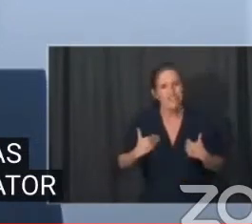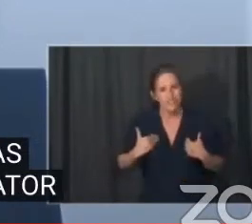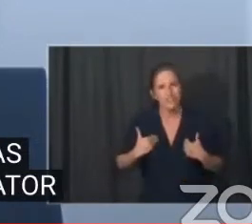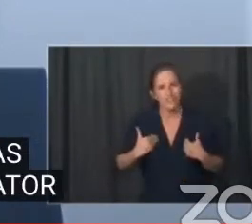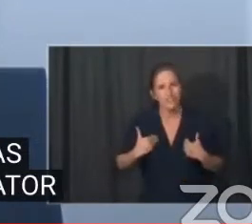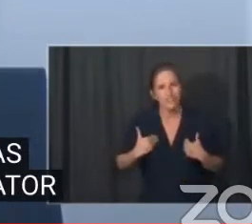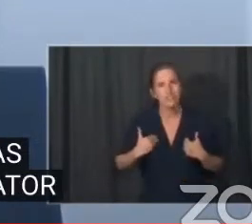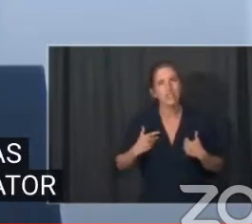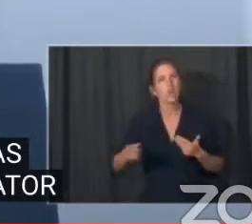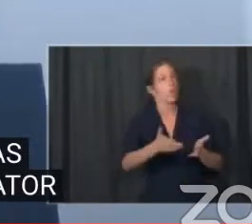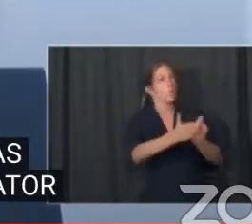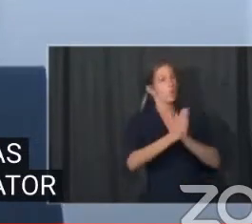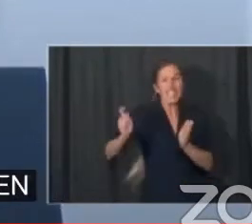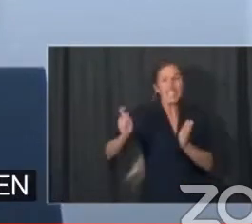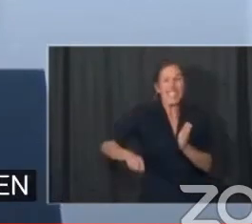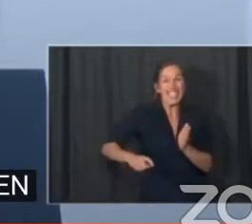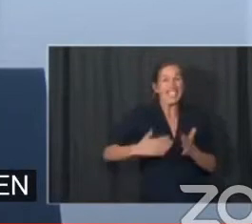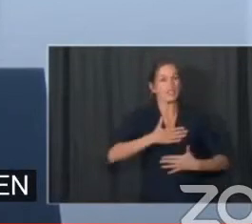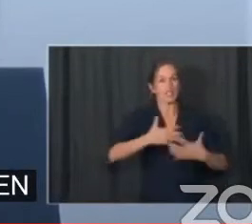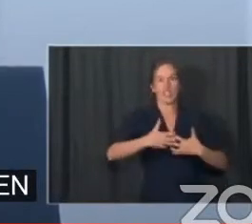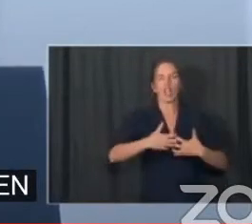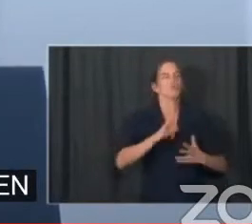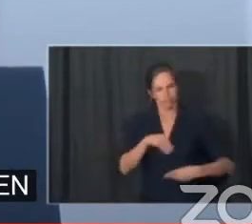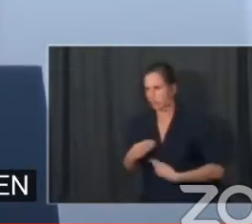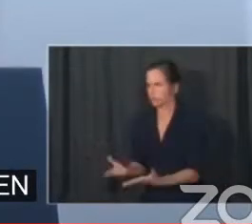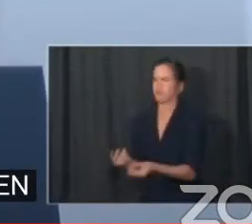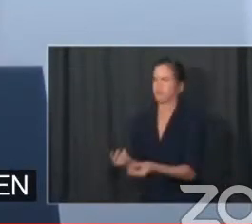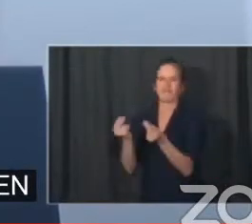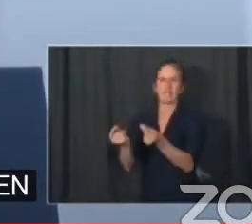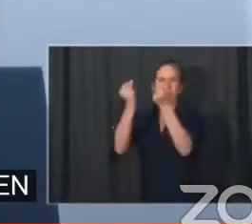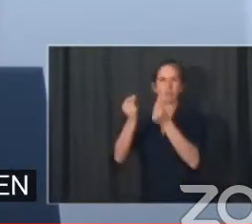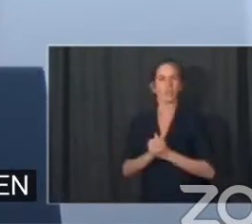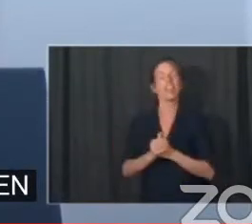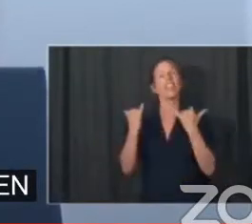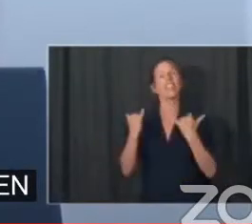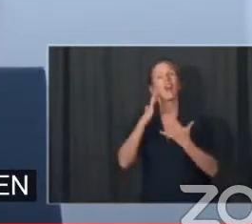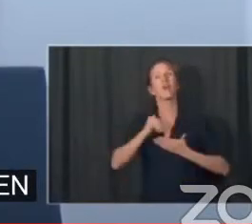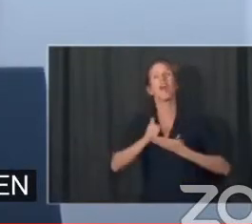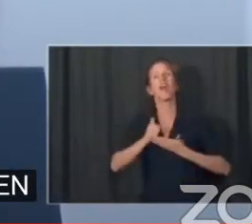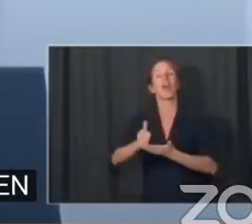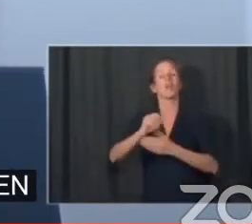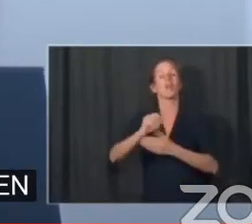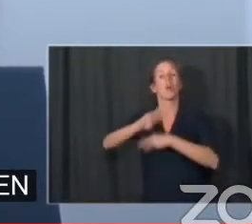Y todo el que lo ha requerido se le ha entregado. Nadie